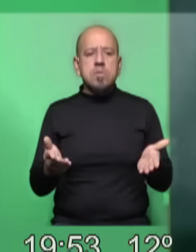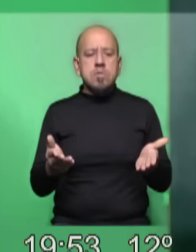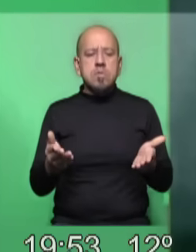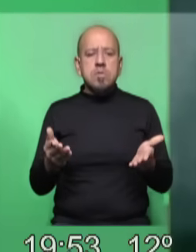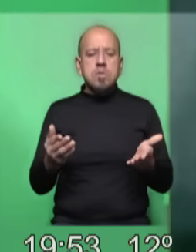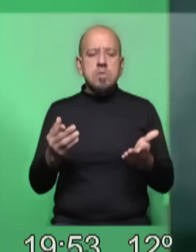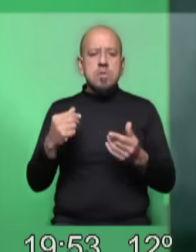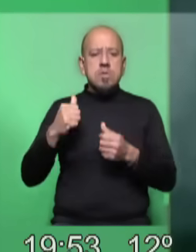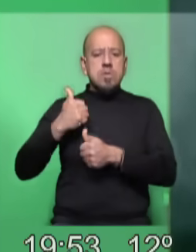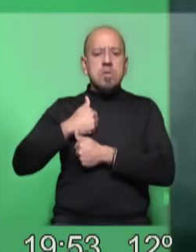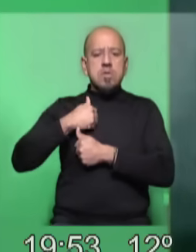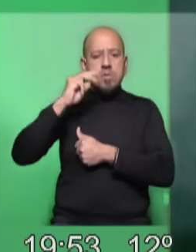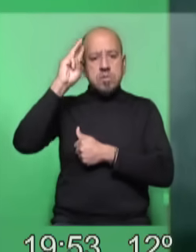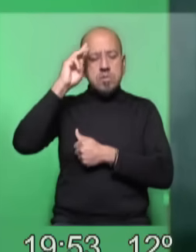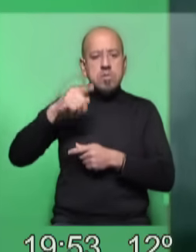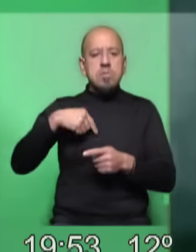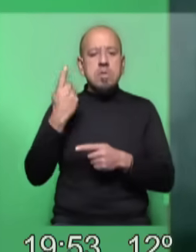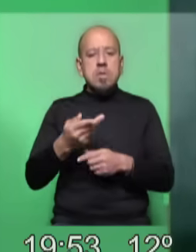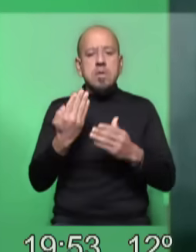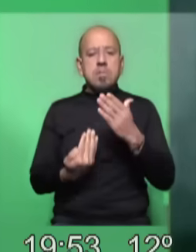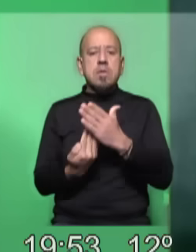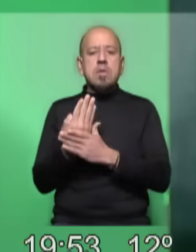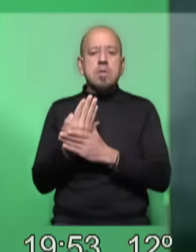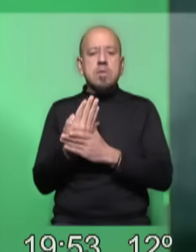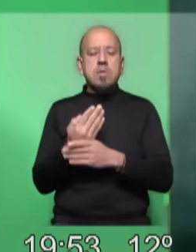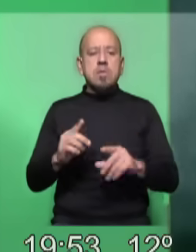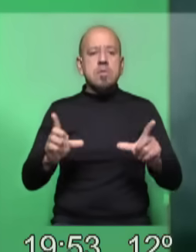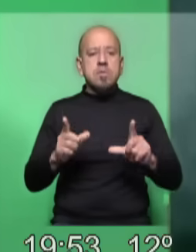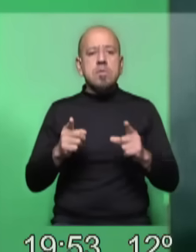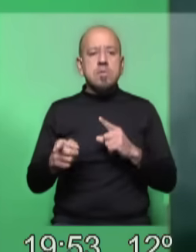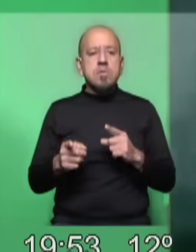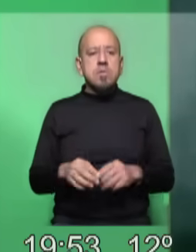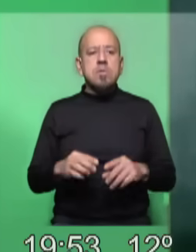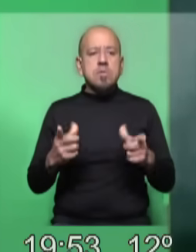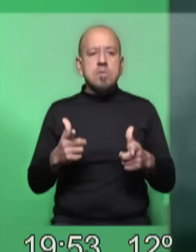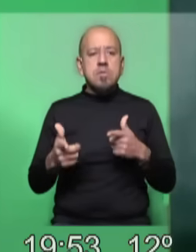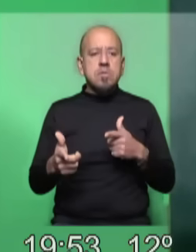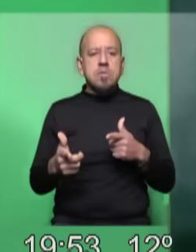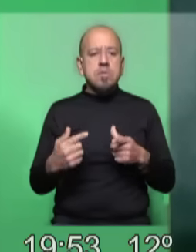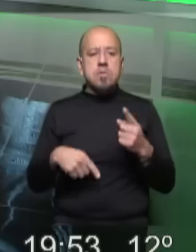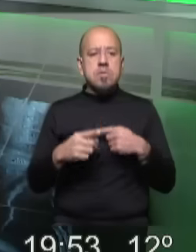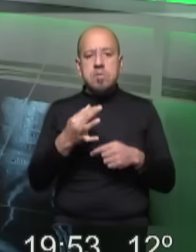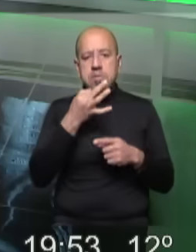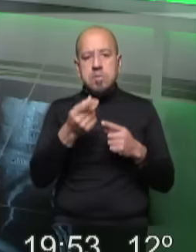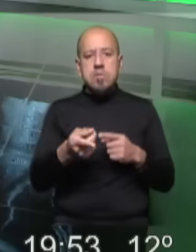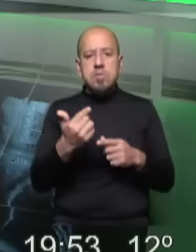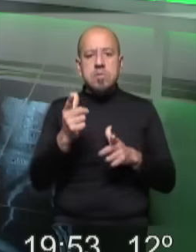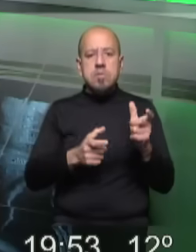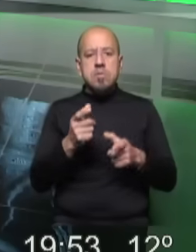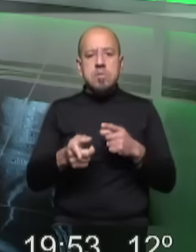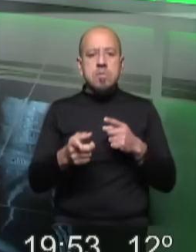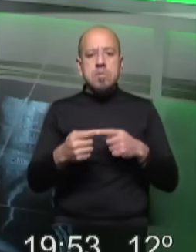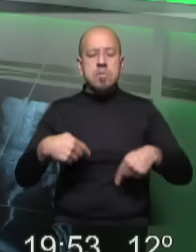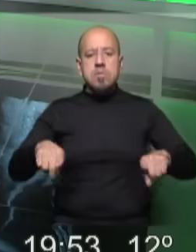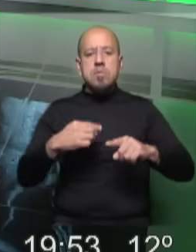partido guido marini y ríos recién hablará mañana por la mañana en televisión de esto y no había tampoco hasta hace un rato pronunciamientos de gente del partido